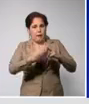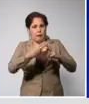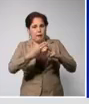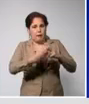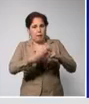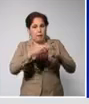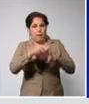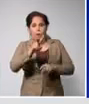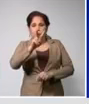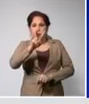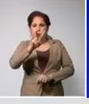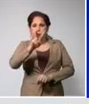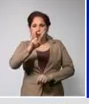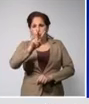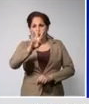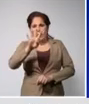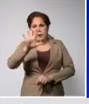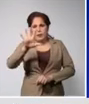de